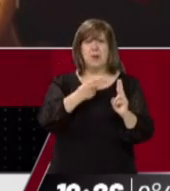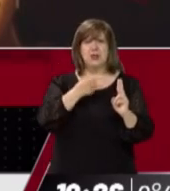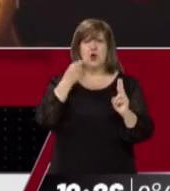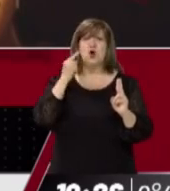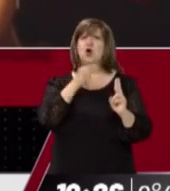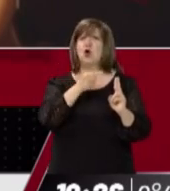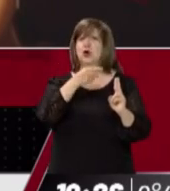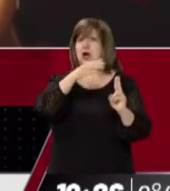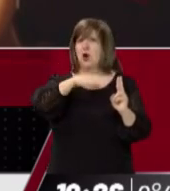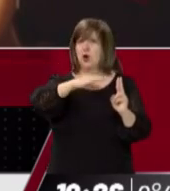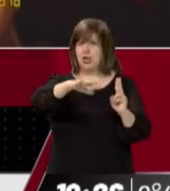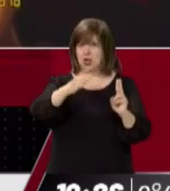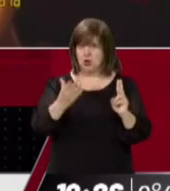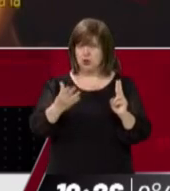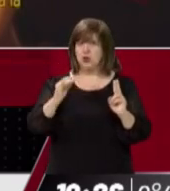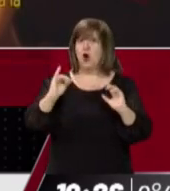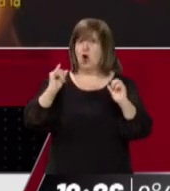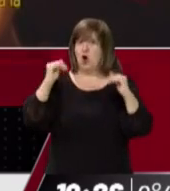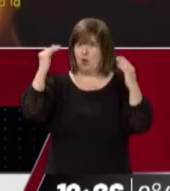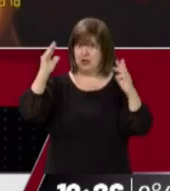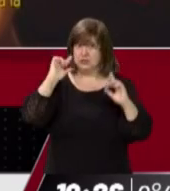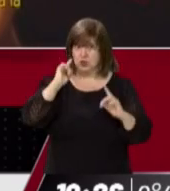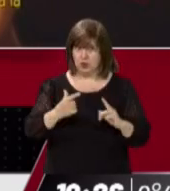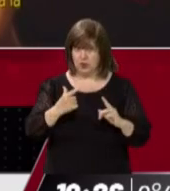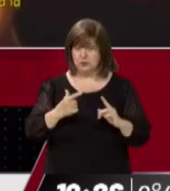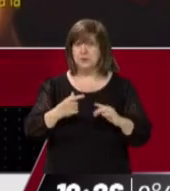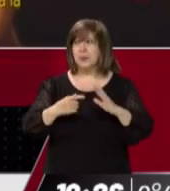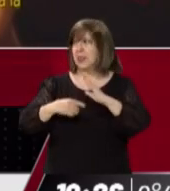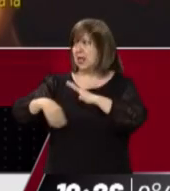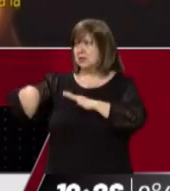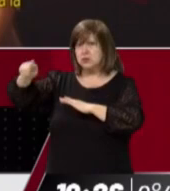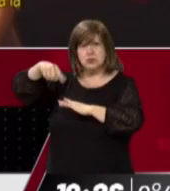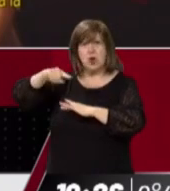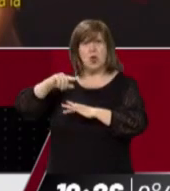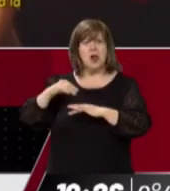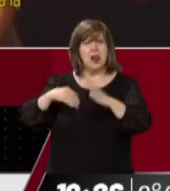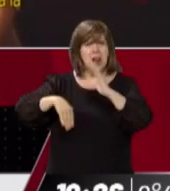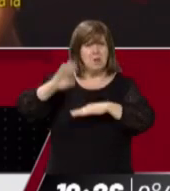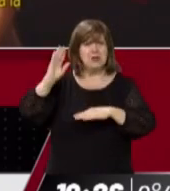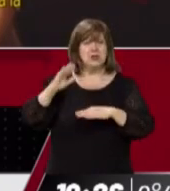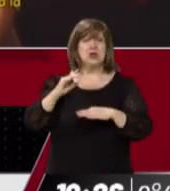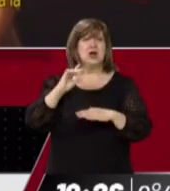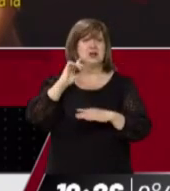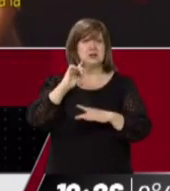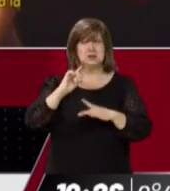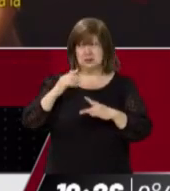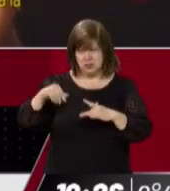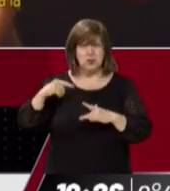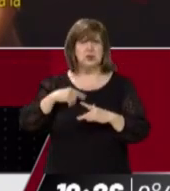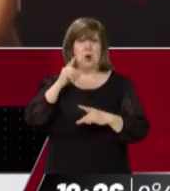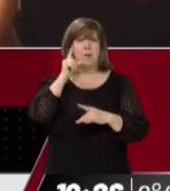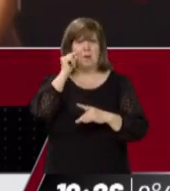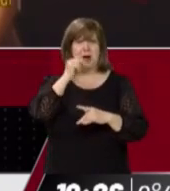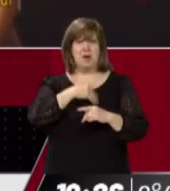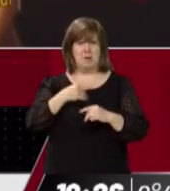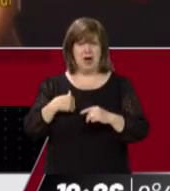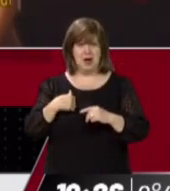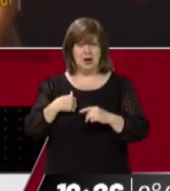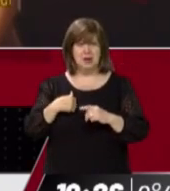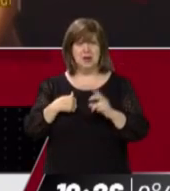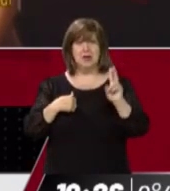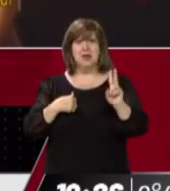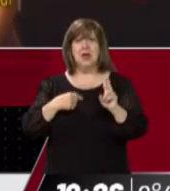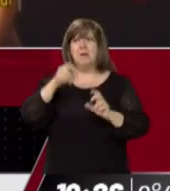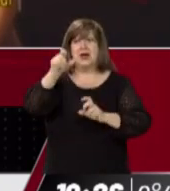porque todos acá o la mayoría somos padres y los hijos son los más sagrados que nosotros tenemos y más con